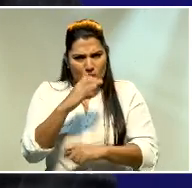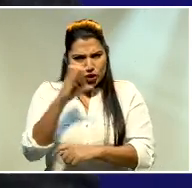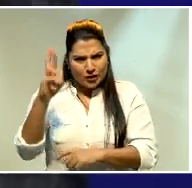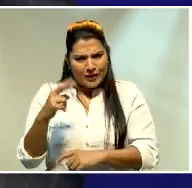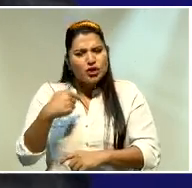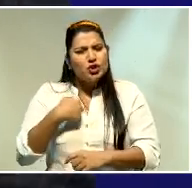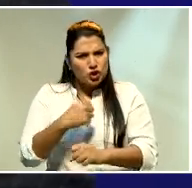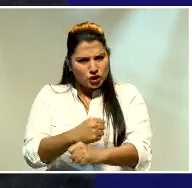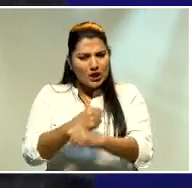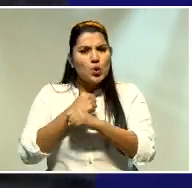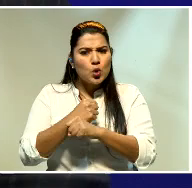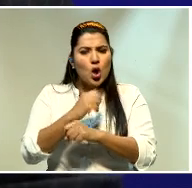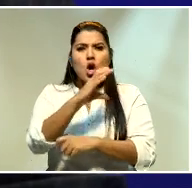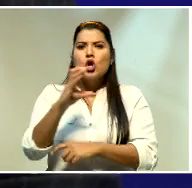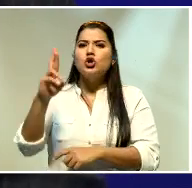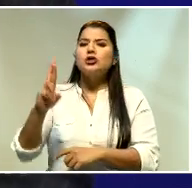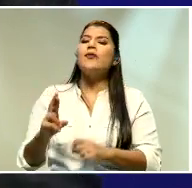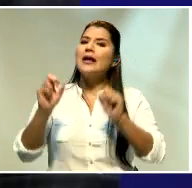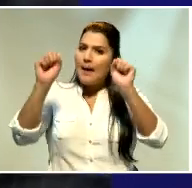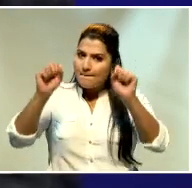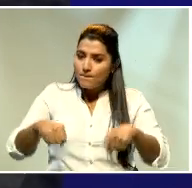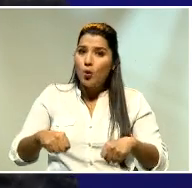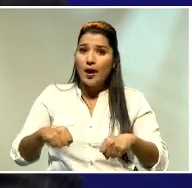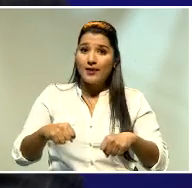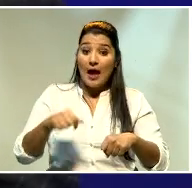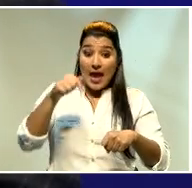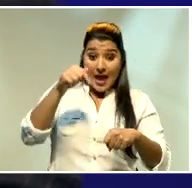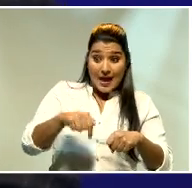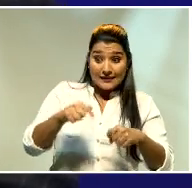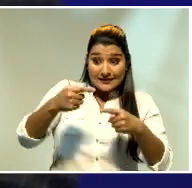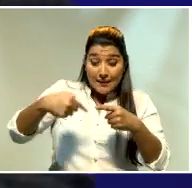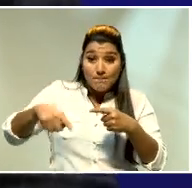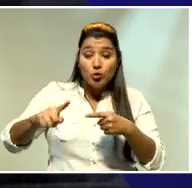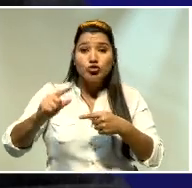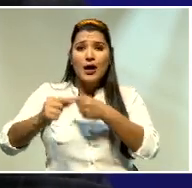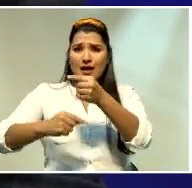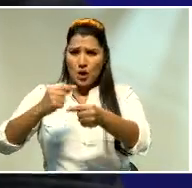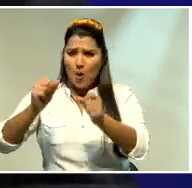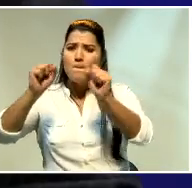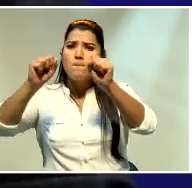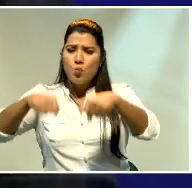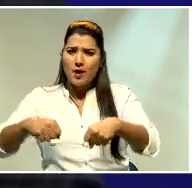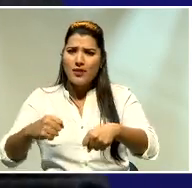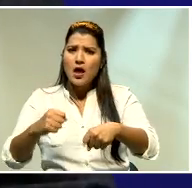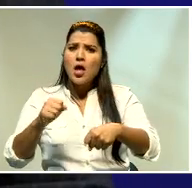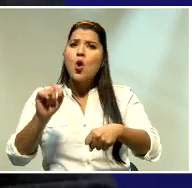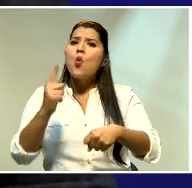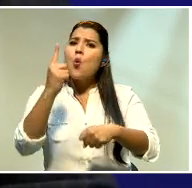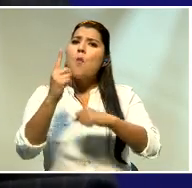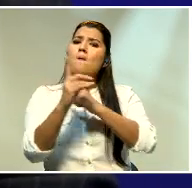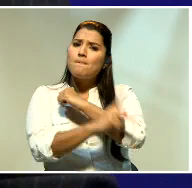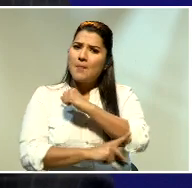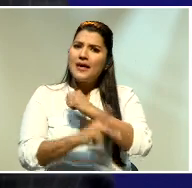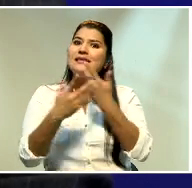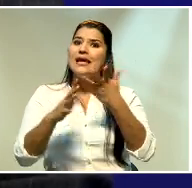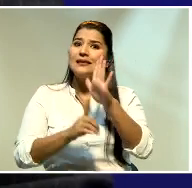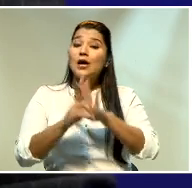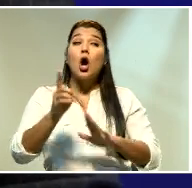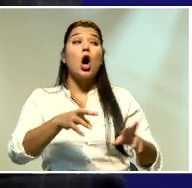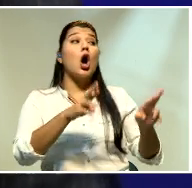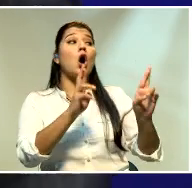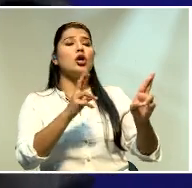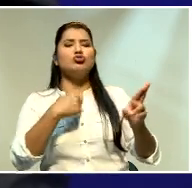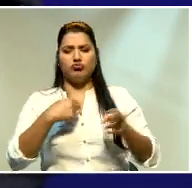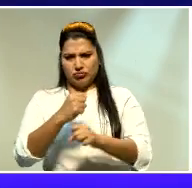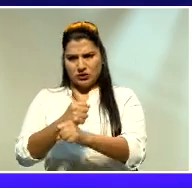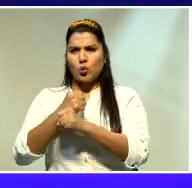Costa Rica puede ser, entre esta y la próxima generación, un país de lo que llaman desarrollado. Ojalá, estoy convencido